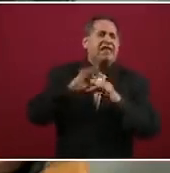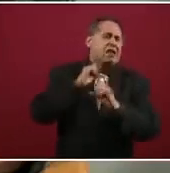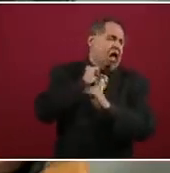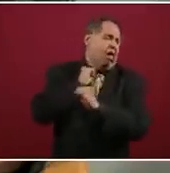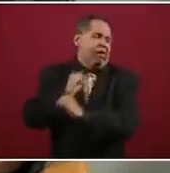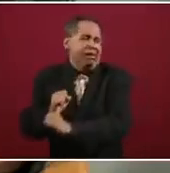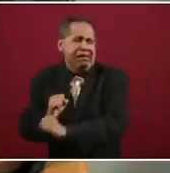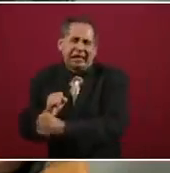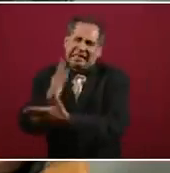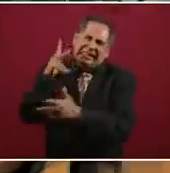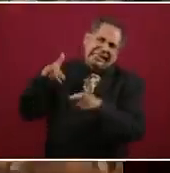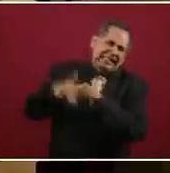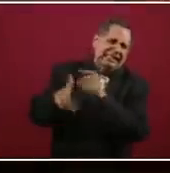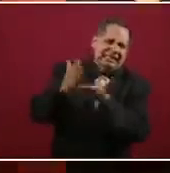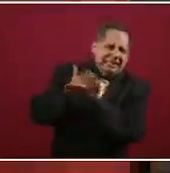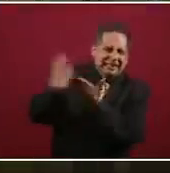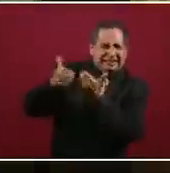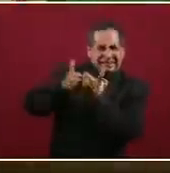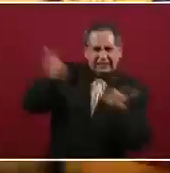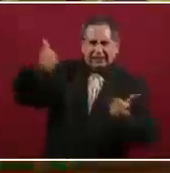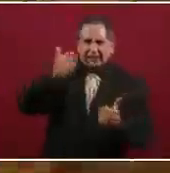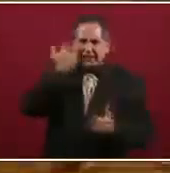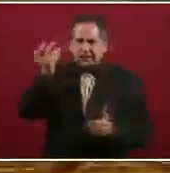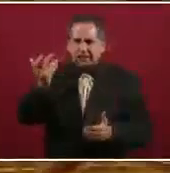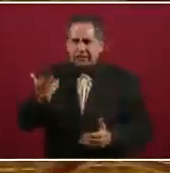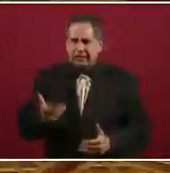la dominación española.